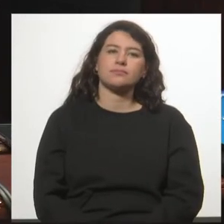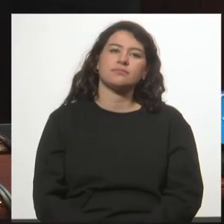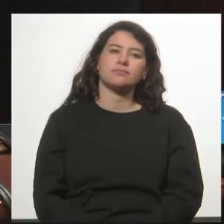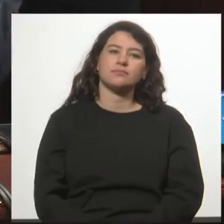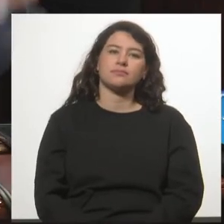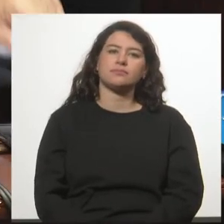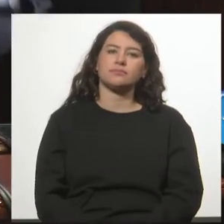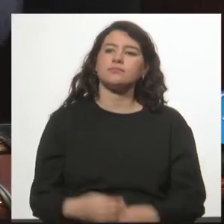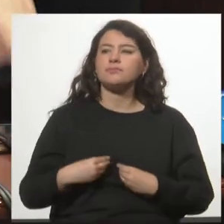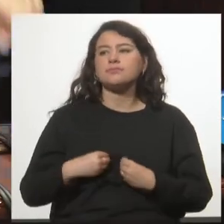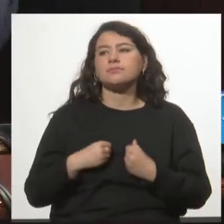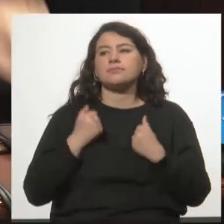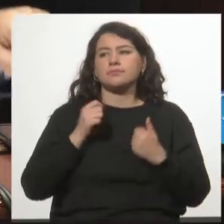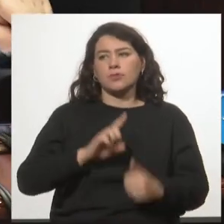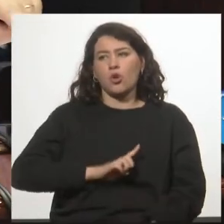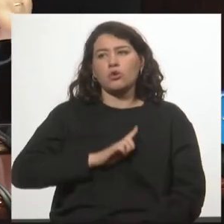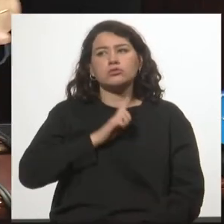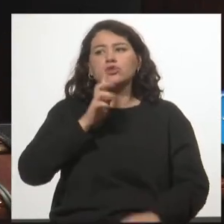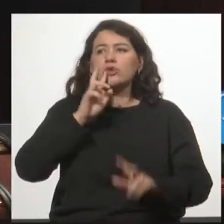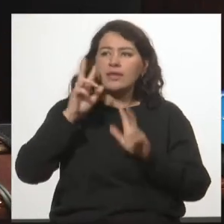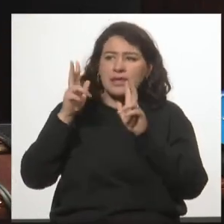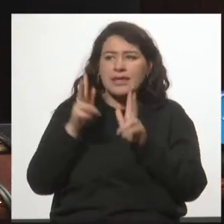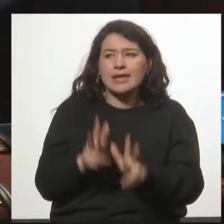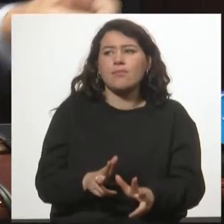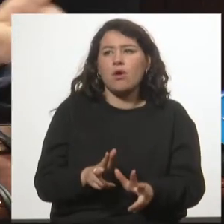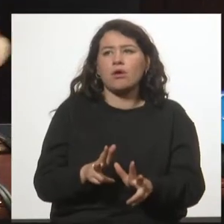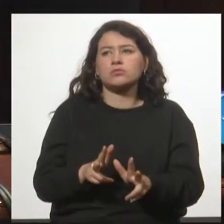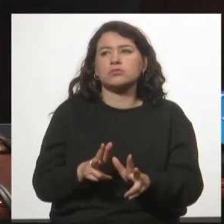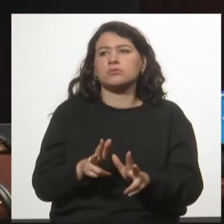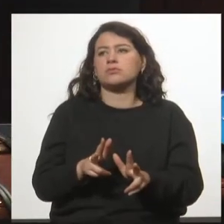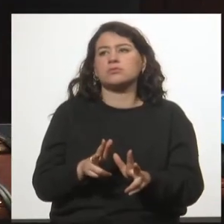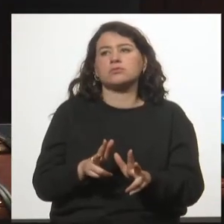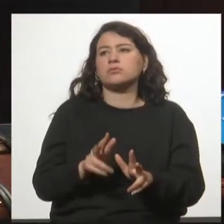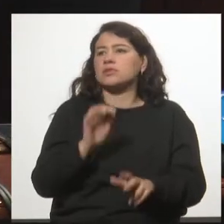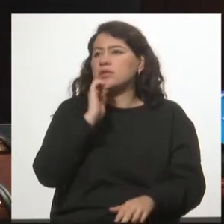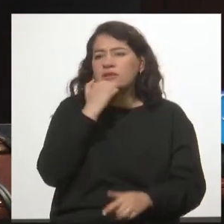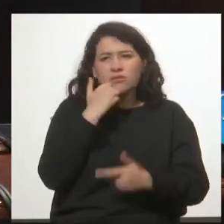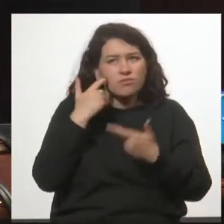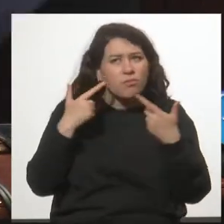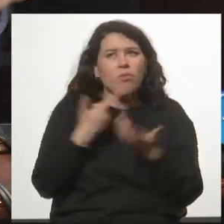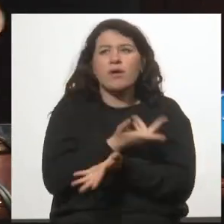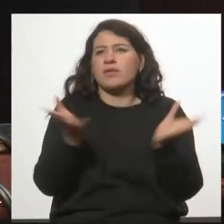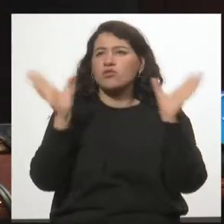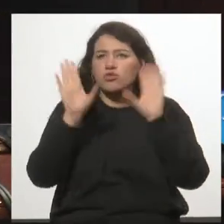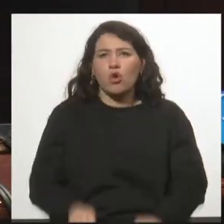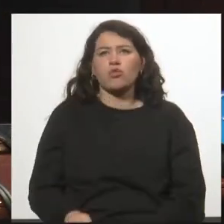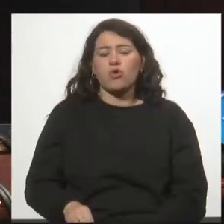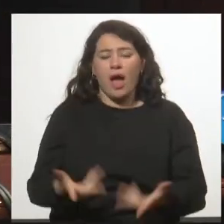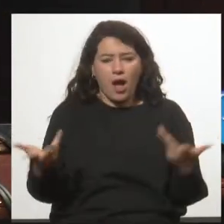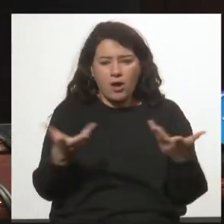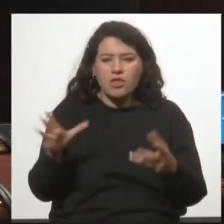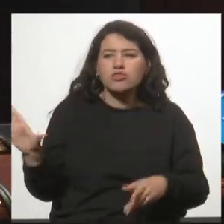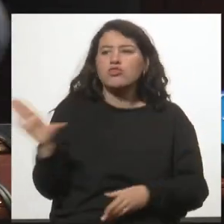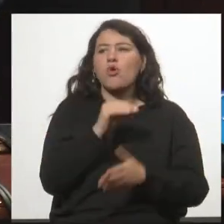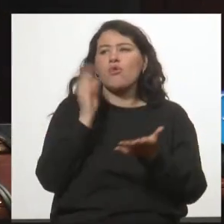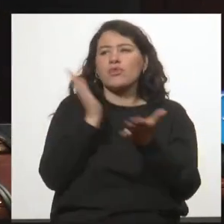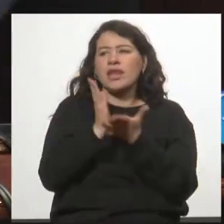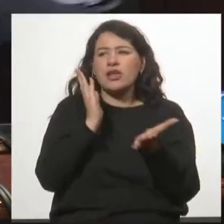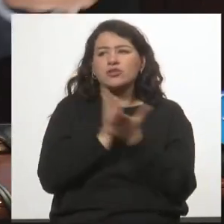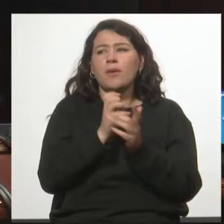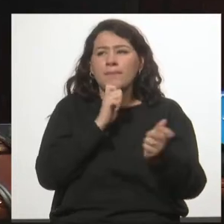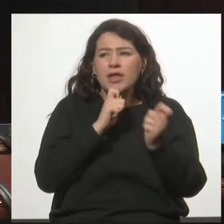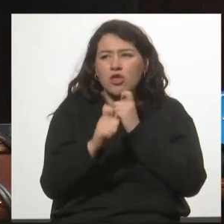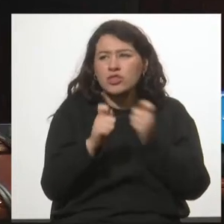me siento orgulloso que se haya dicho que se levantaron todos los secretos y que todos tienen hoy derechos periodistas